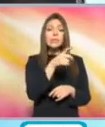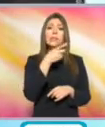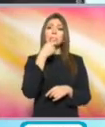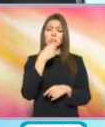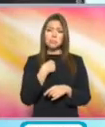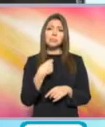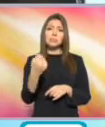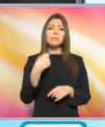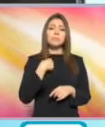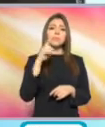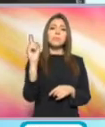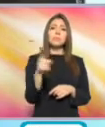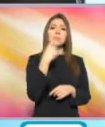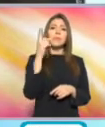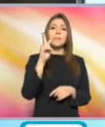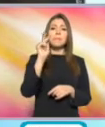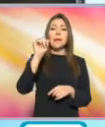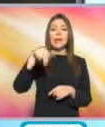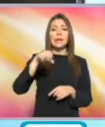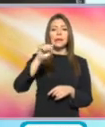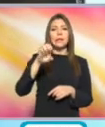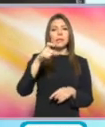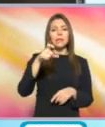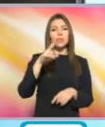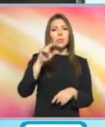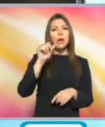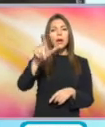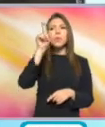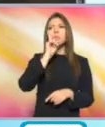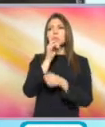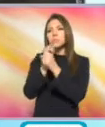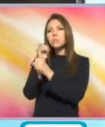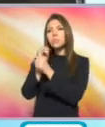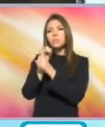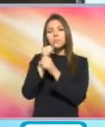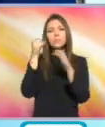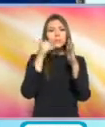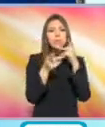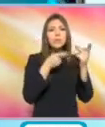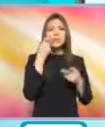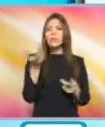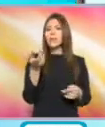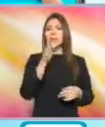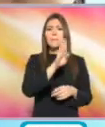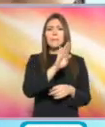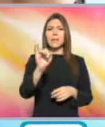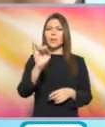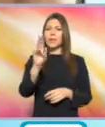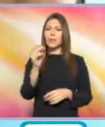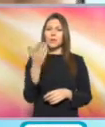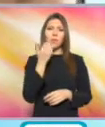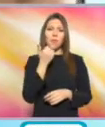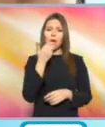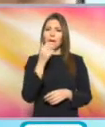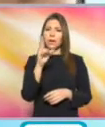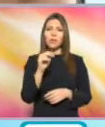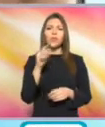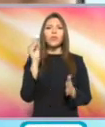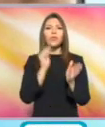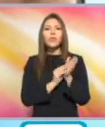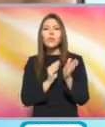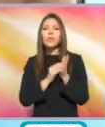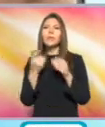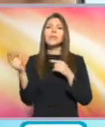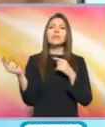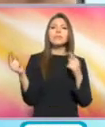¿no? Porque se habla mucho de la bisexualidad y hay quienes dicen, ay, no existen los bisexuales, ¿no? Todavía hay esta controversia o se